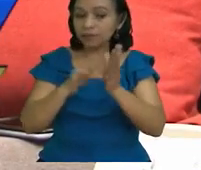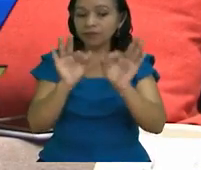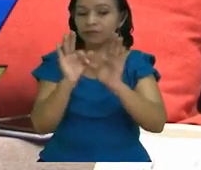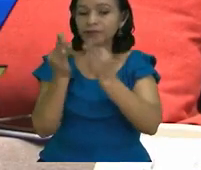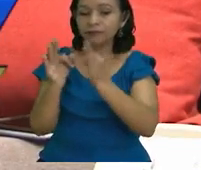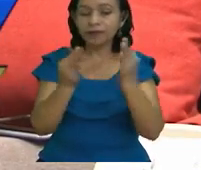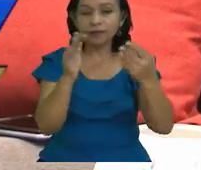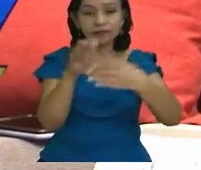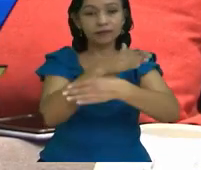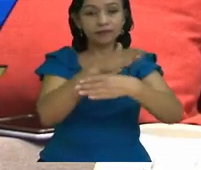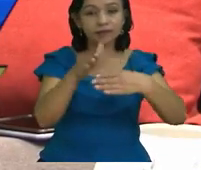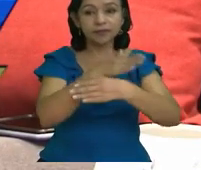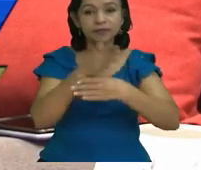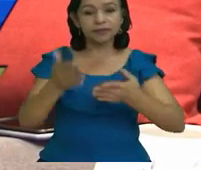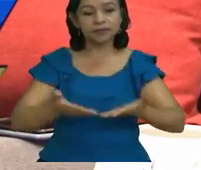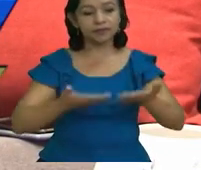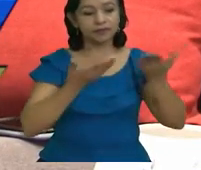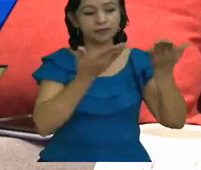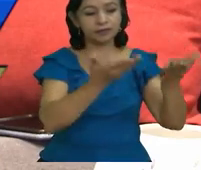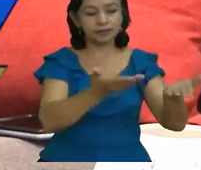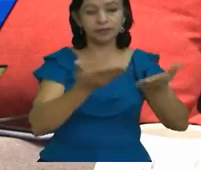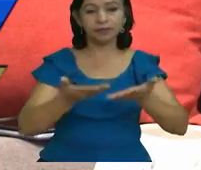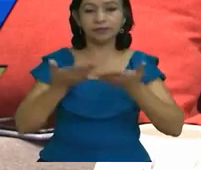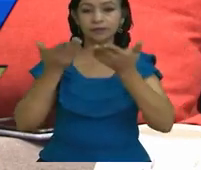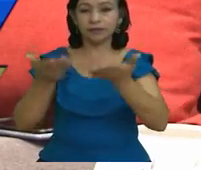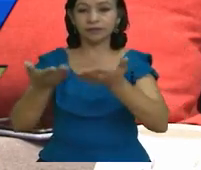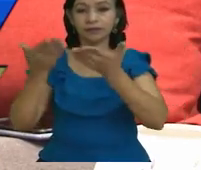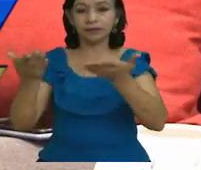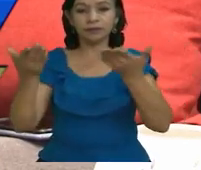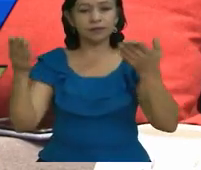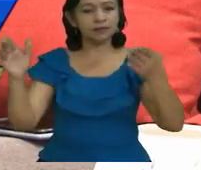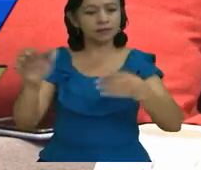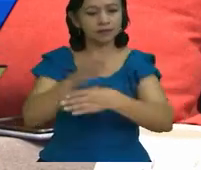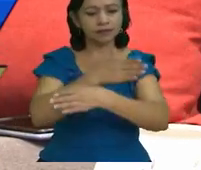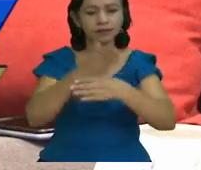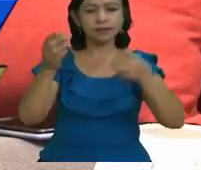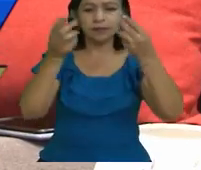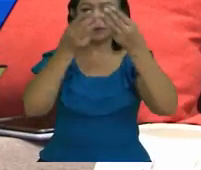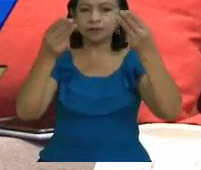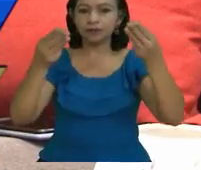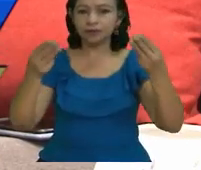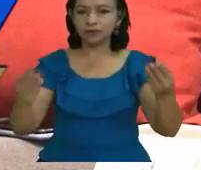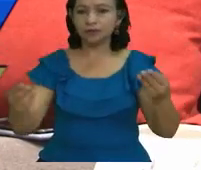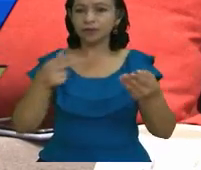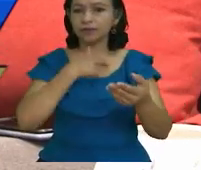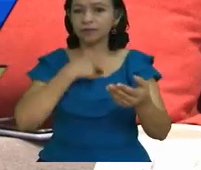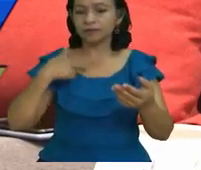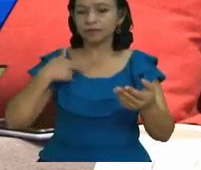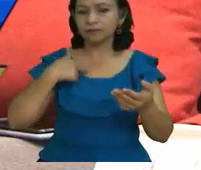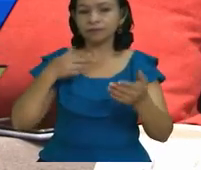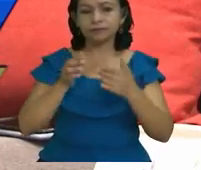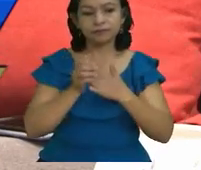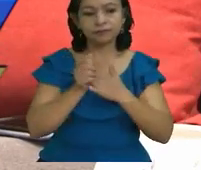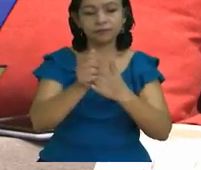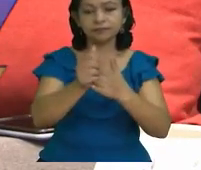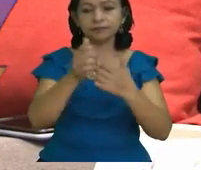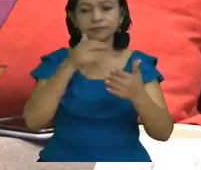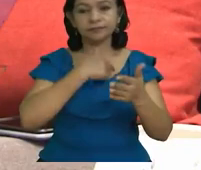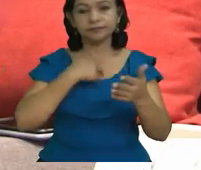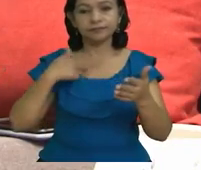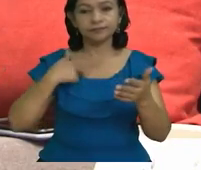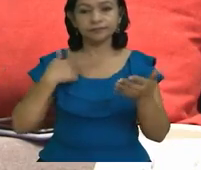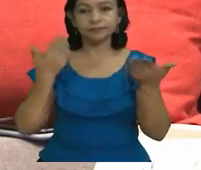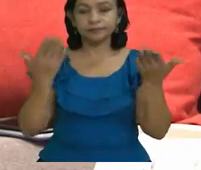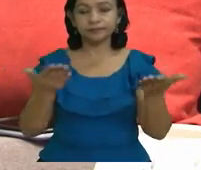bonos tecnológicos, es la entrega de cualquier tipo de material que vaya a inducir o que vaya a incurrir en